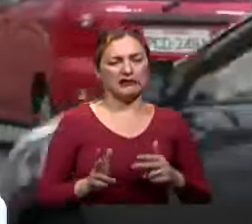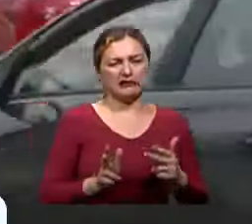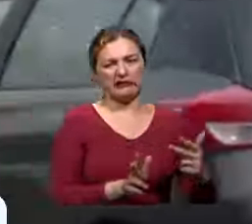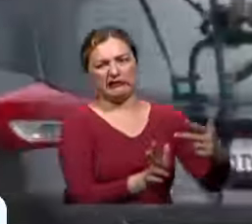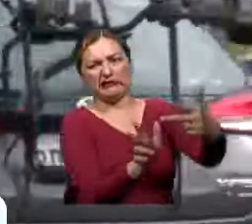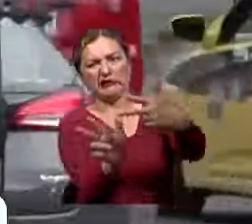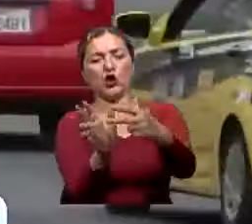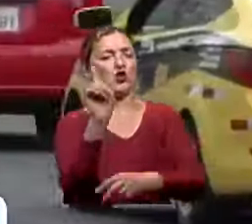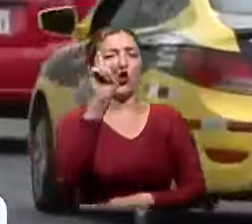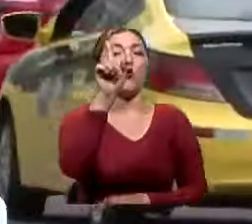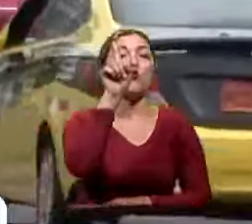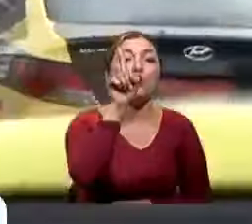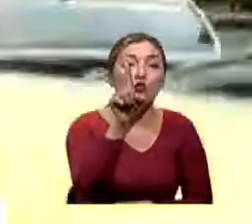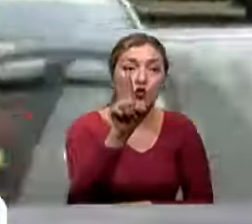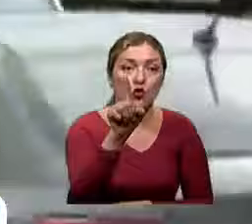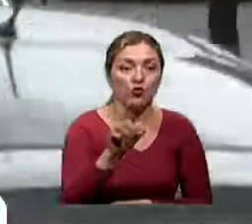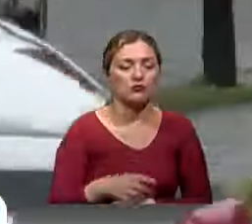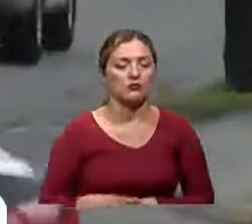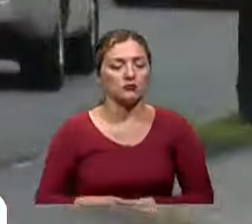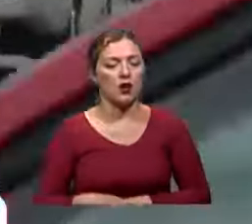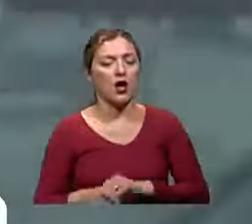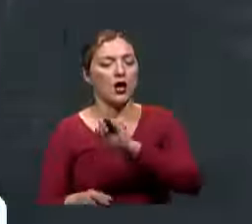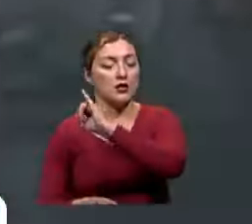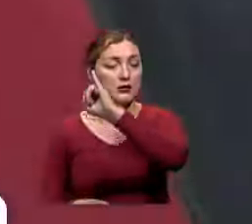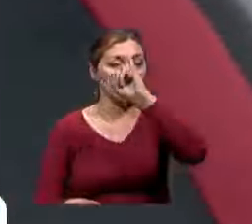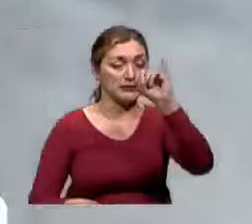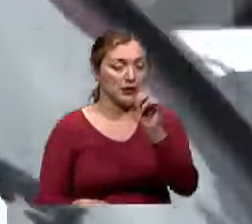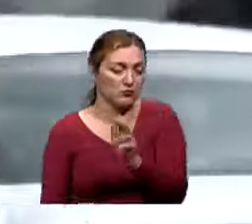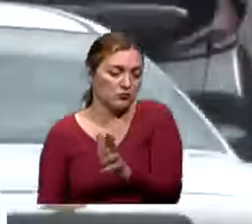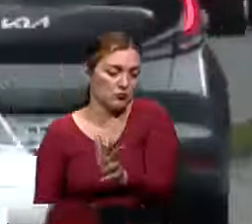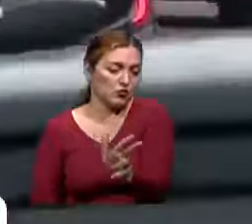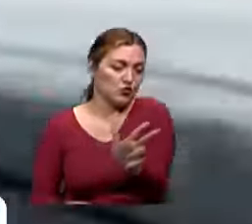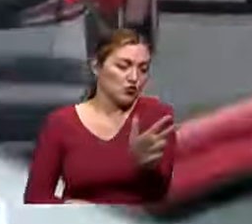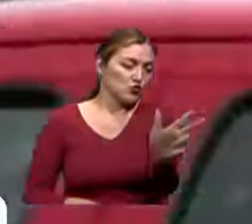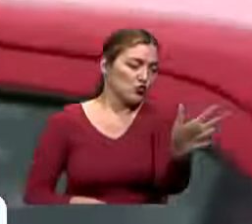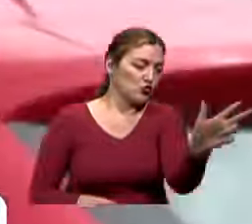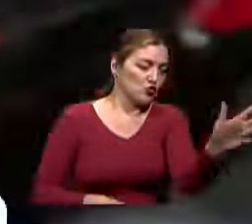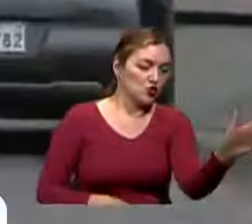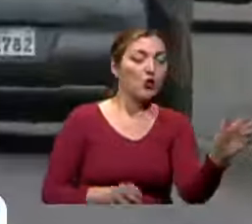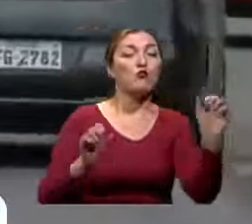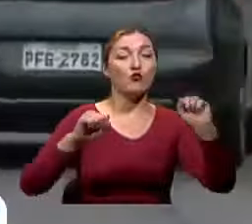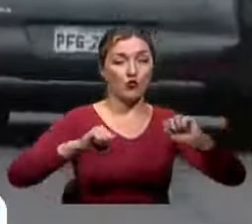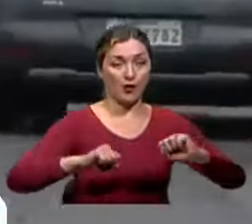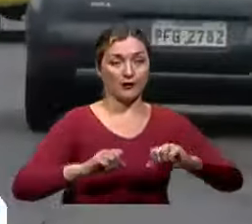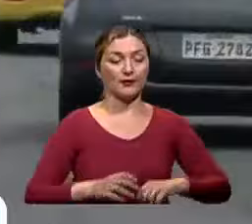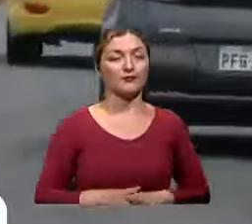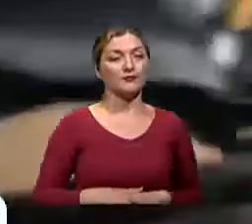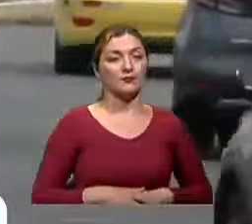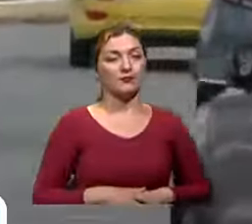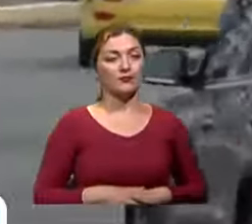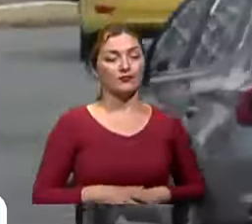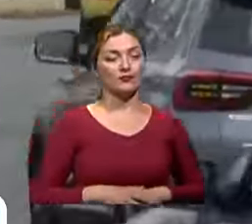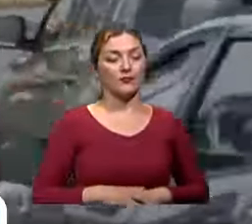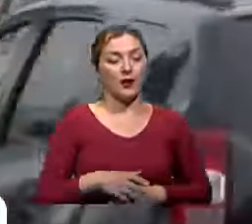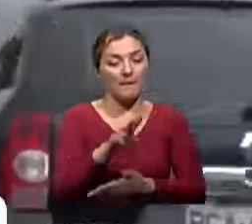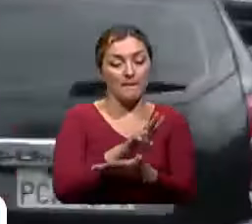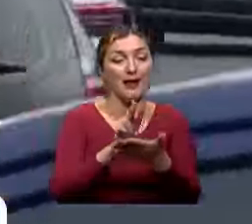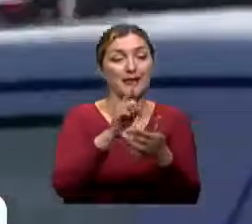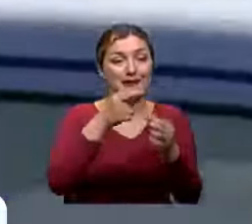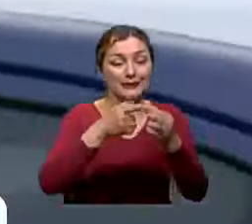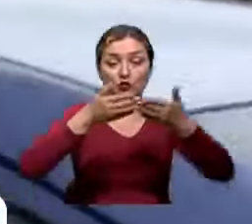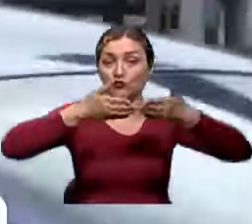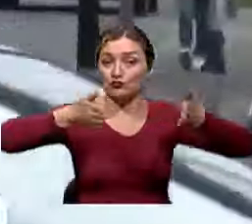sino que hagamos el carril izquierdo, como usted puede ver en la toma, para virar ahí donde está señalizado. Es decir, el flujo Valles Quito va a